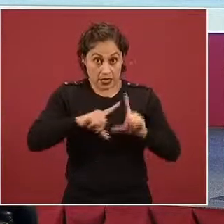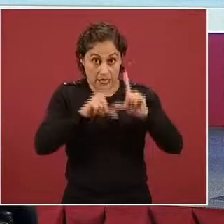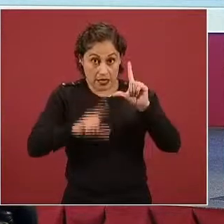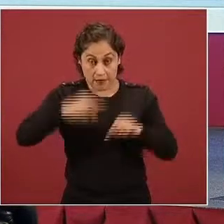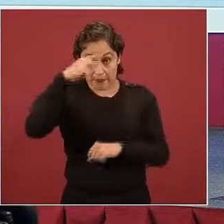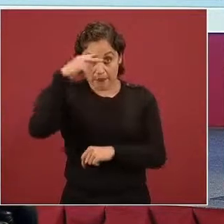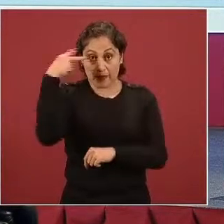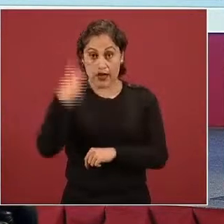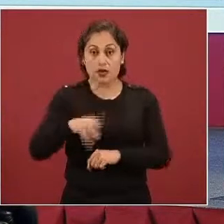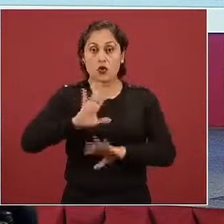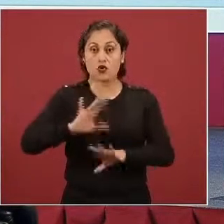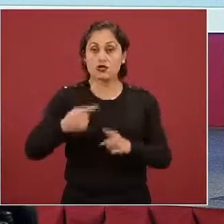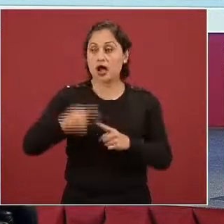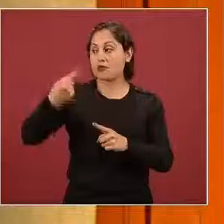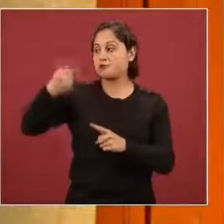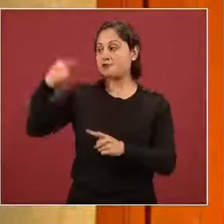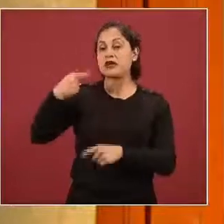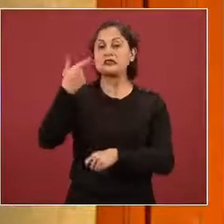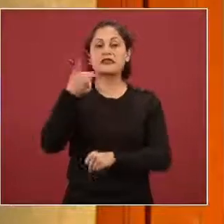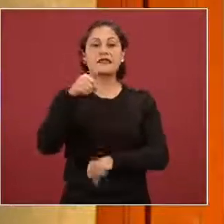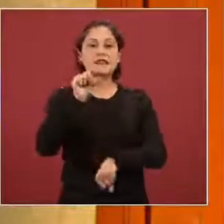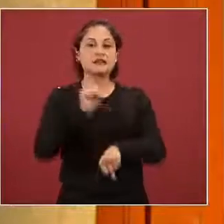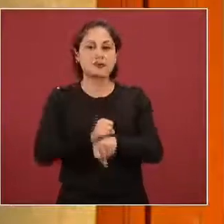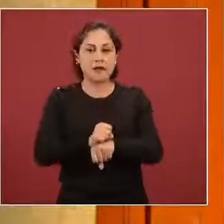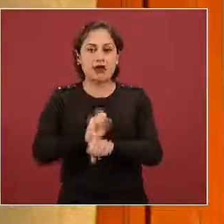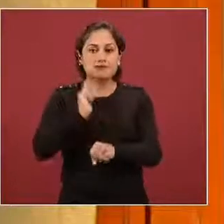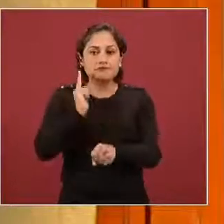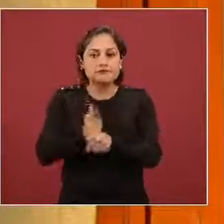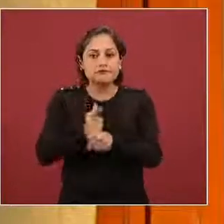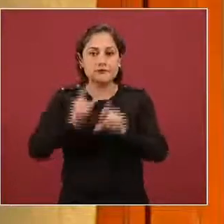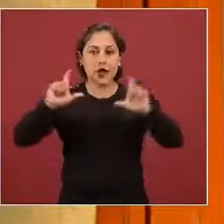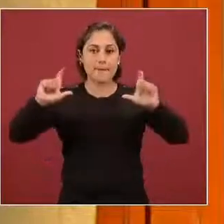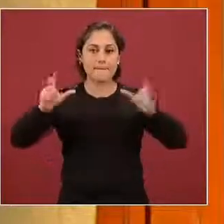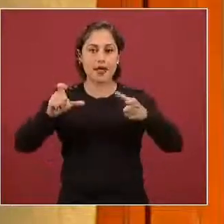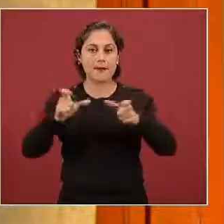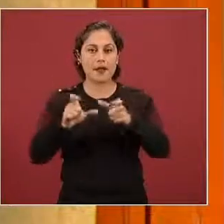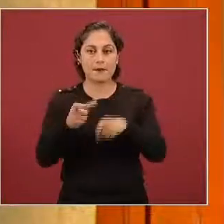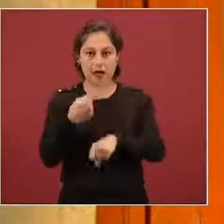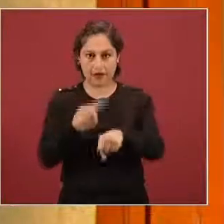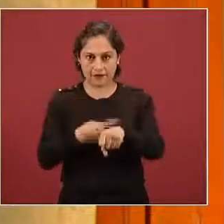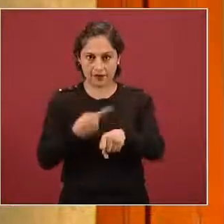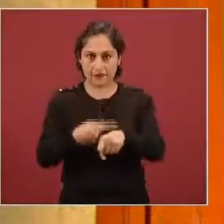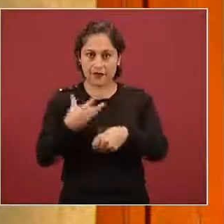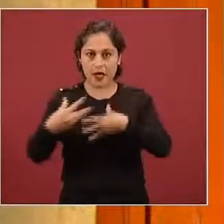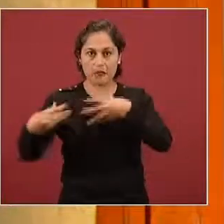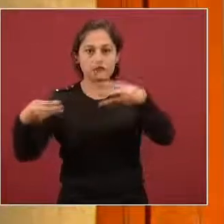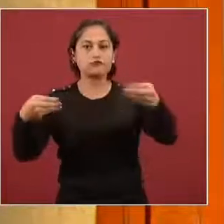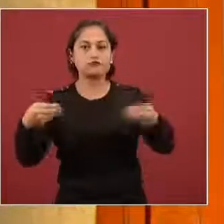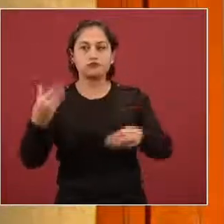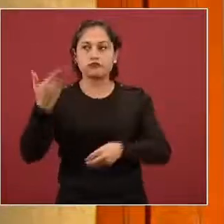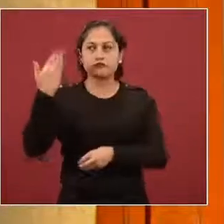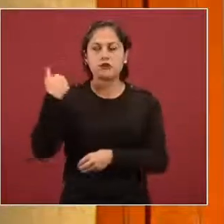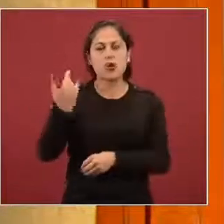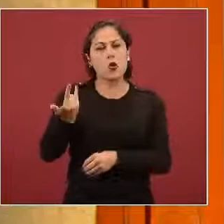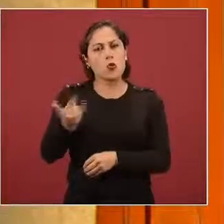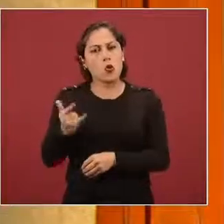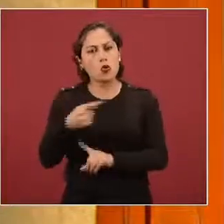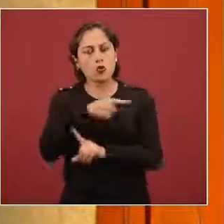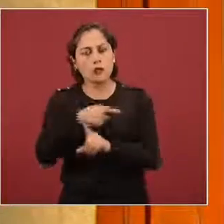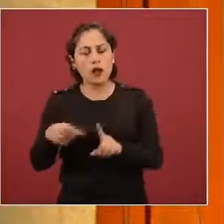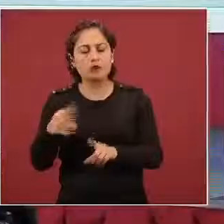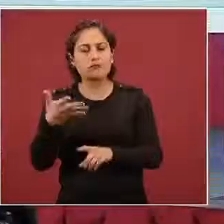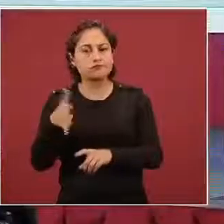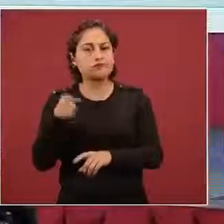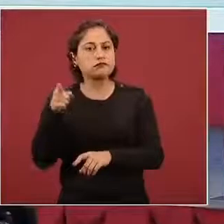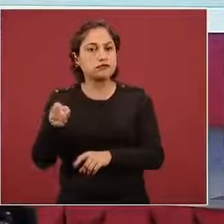semanas consecutivas de una tendencia decreciente. Desde mitad de julio empezó a disminuir el número de contagios diarios, el número